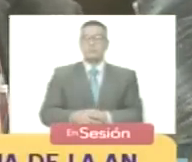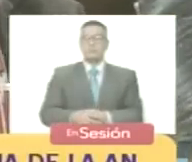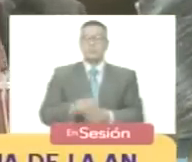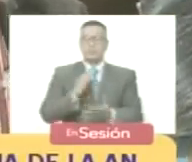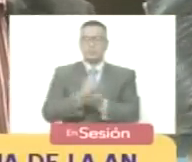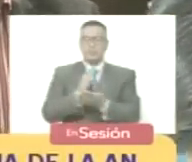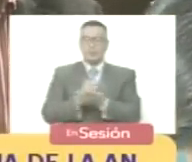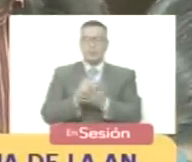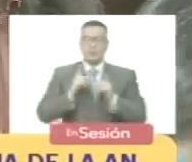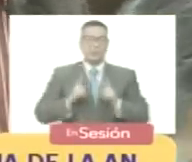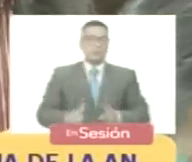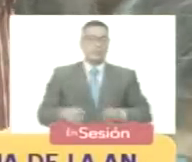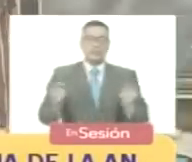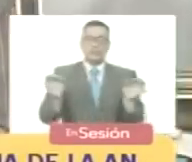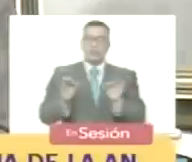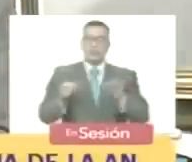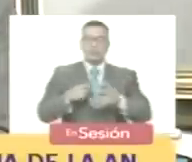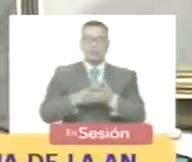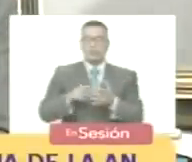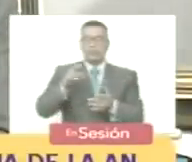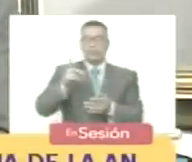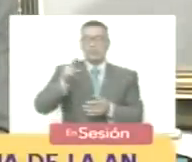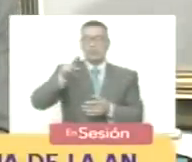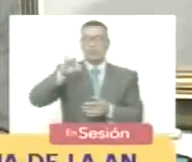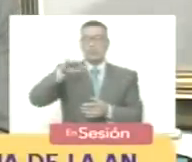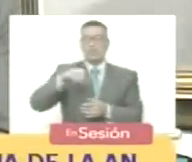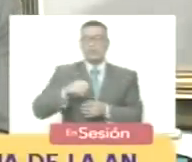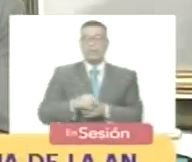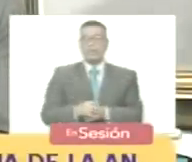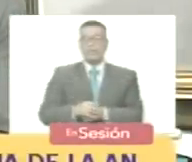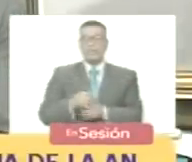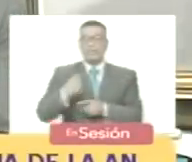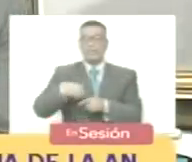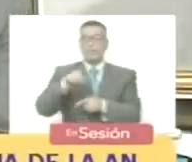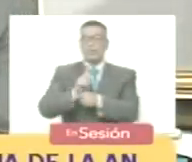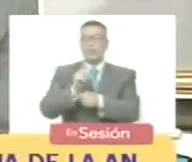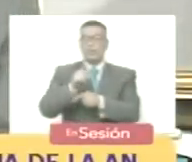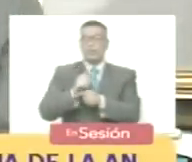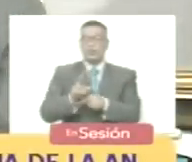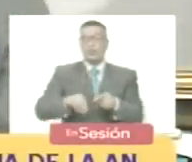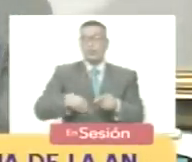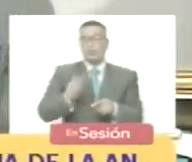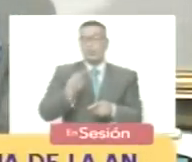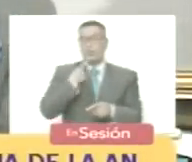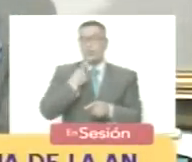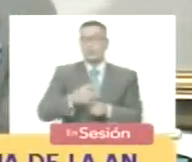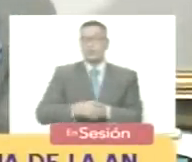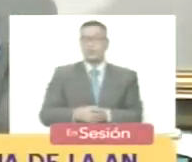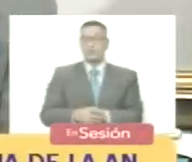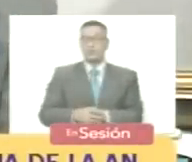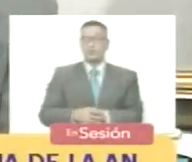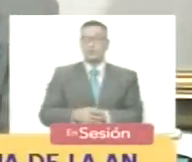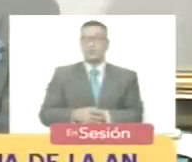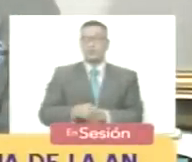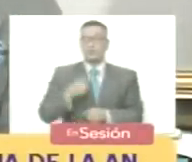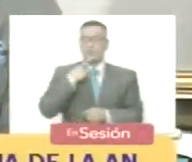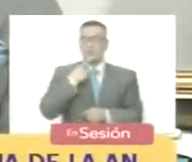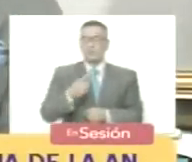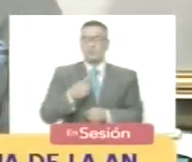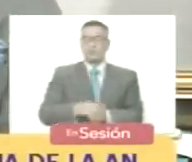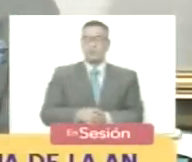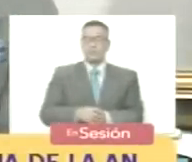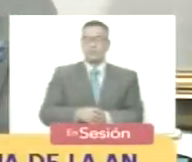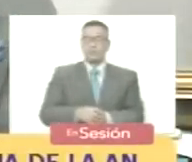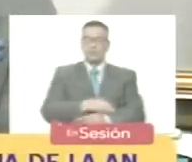Siempre incansable, Darío Vivas. Lo único que podemos decir es pedirle con